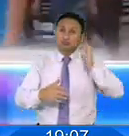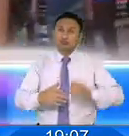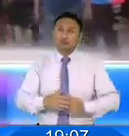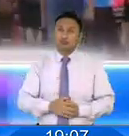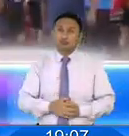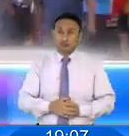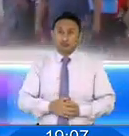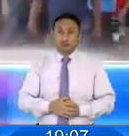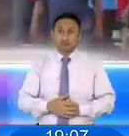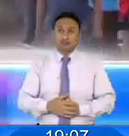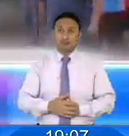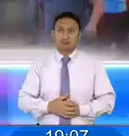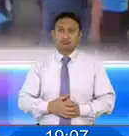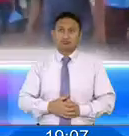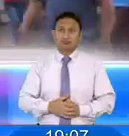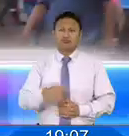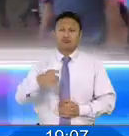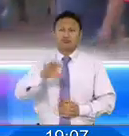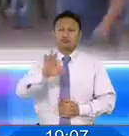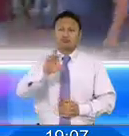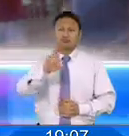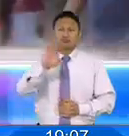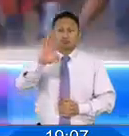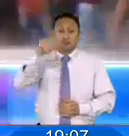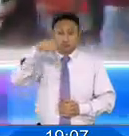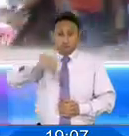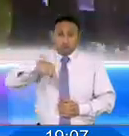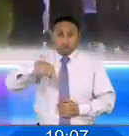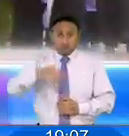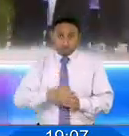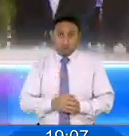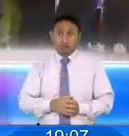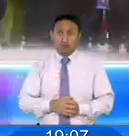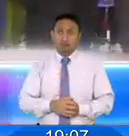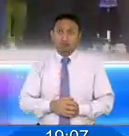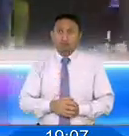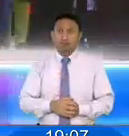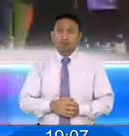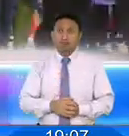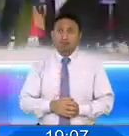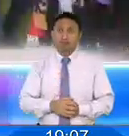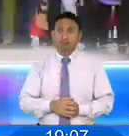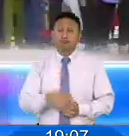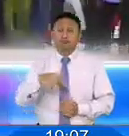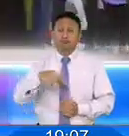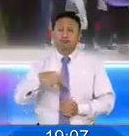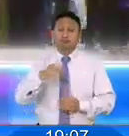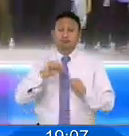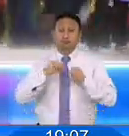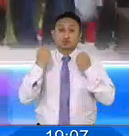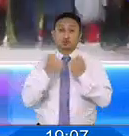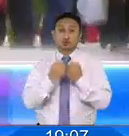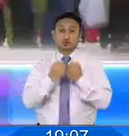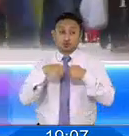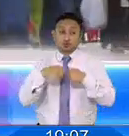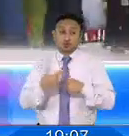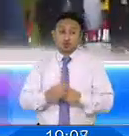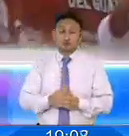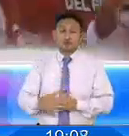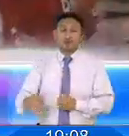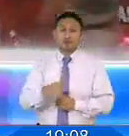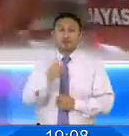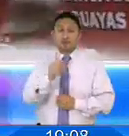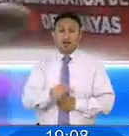de Educadores, también del Frente Unitario de Trabajadores del Guayas, entre otras organizaciones sociales que se sumaron a la jornada